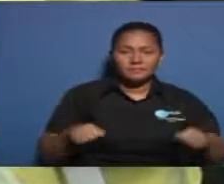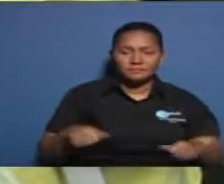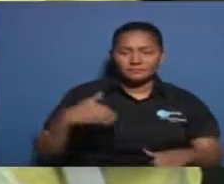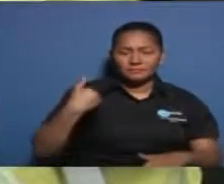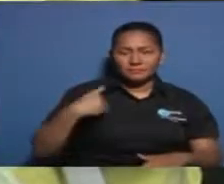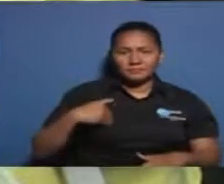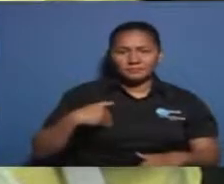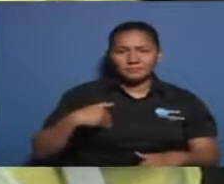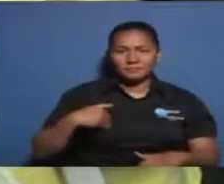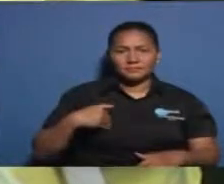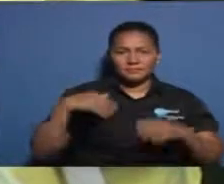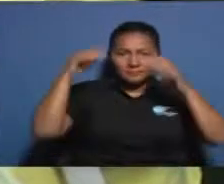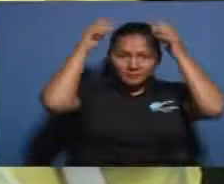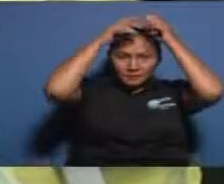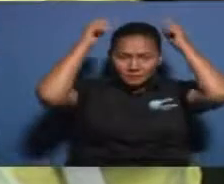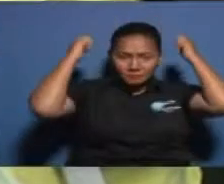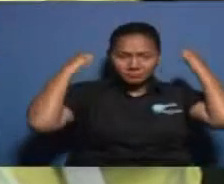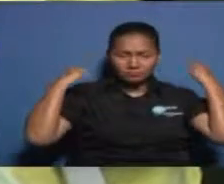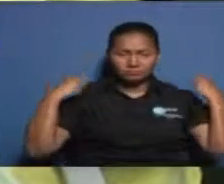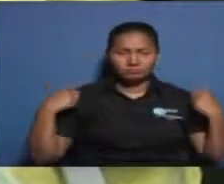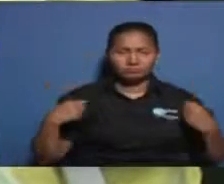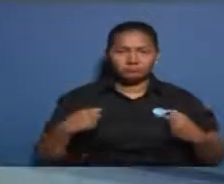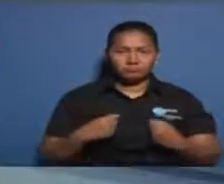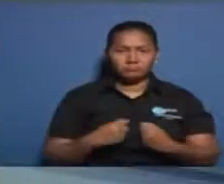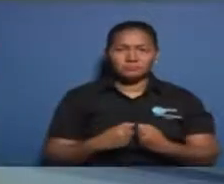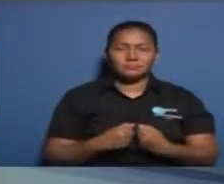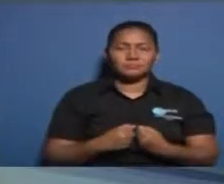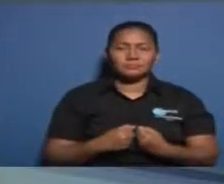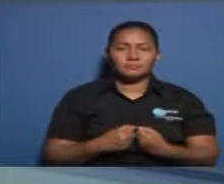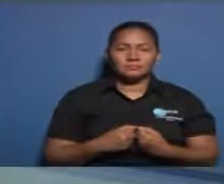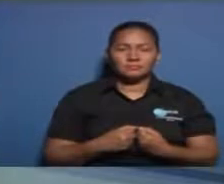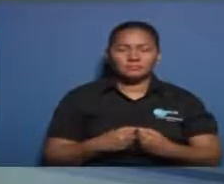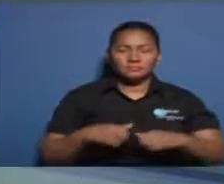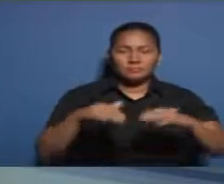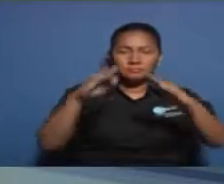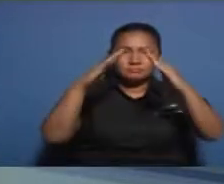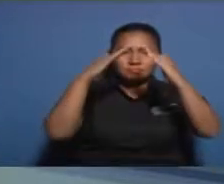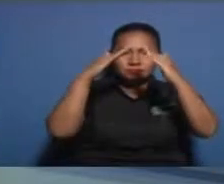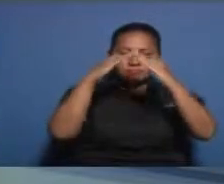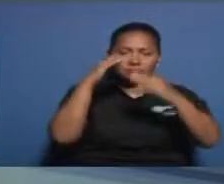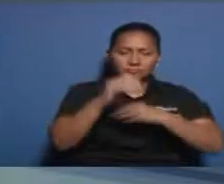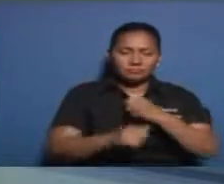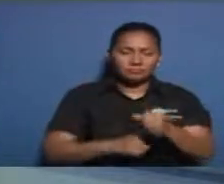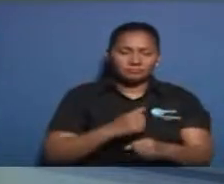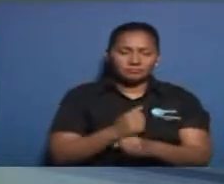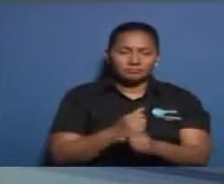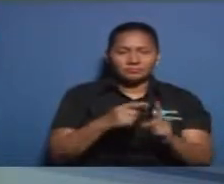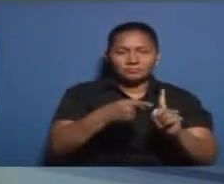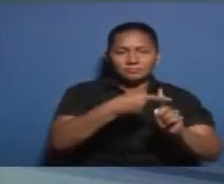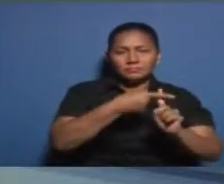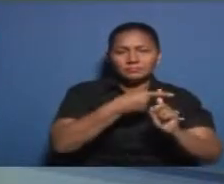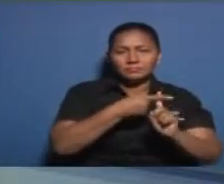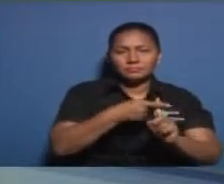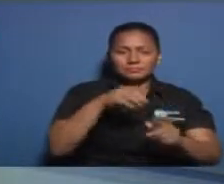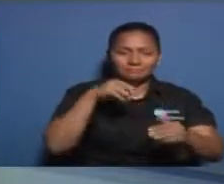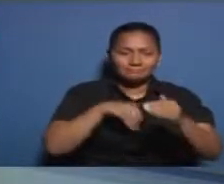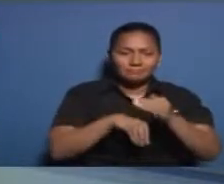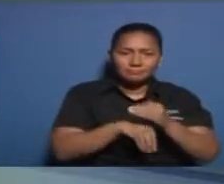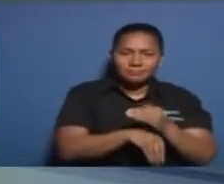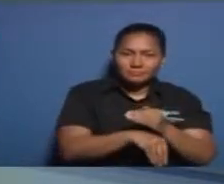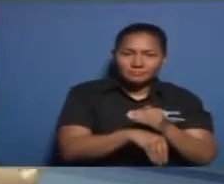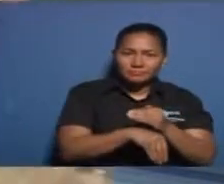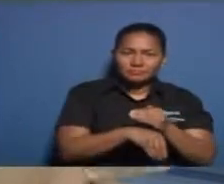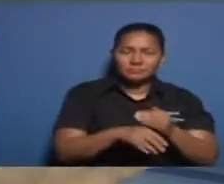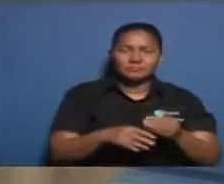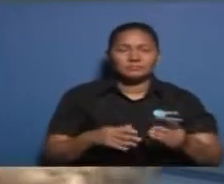y ya son y prácticamente hacen el trabajo doméstico en la iglesia o sea en el poder es eminentemente